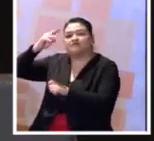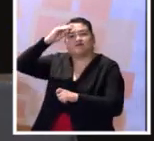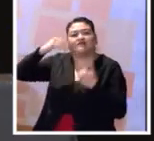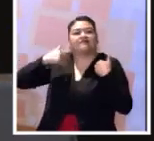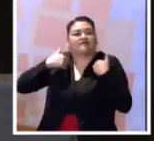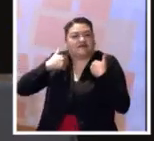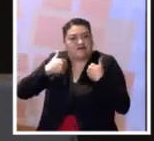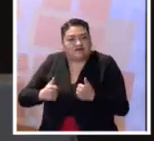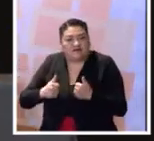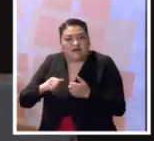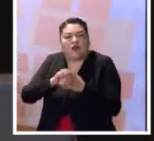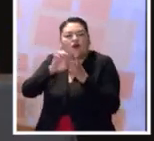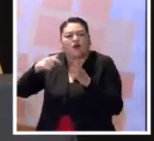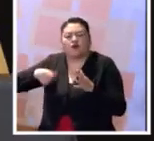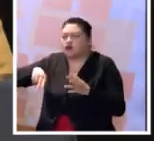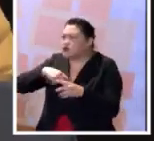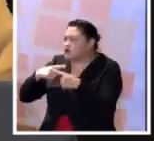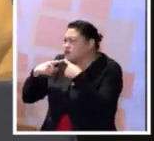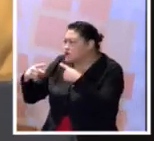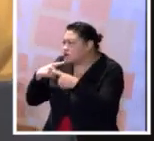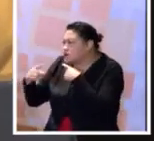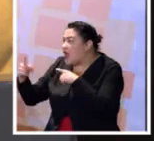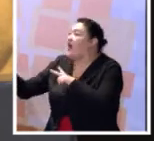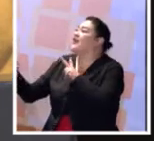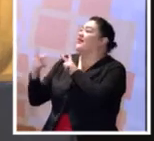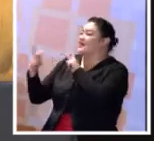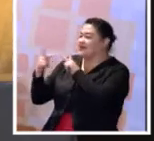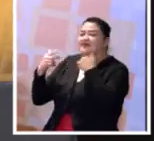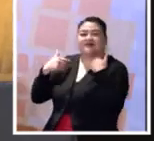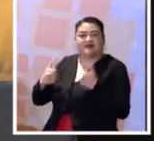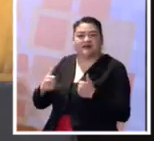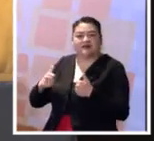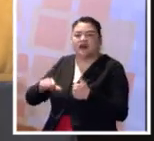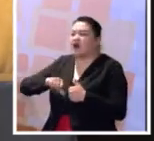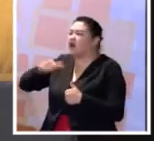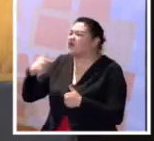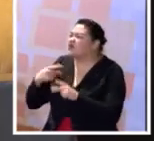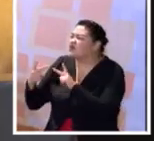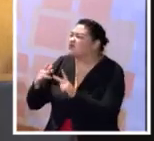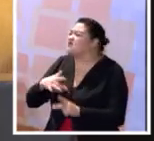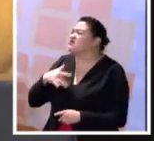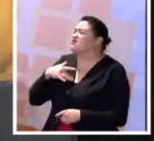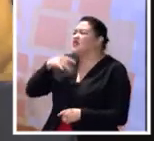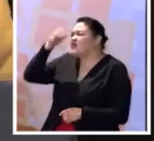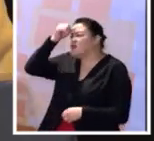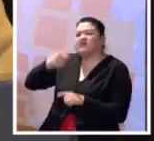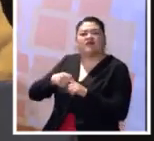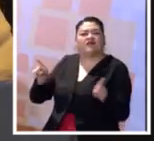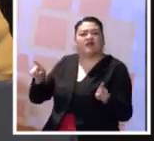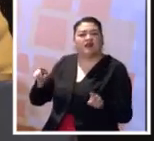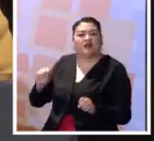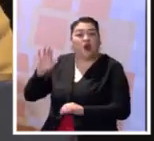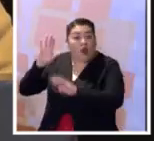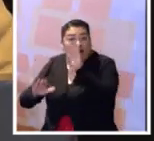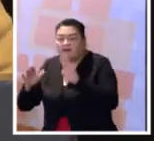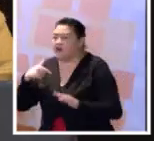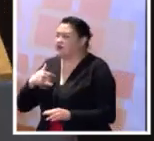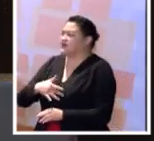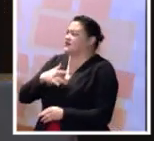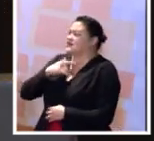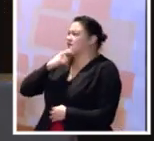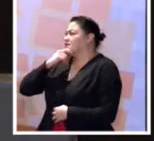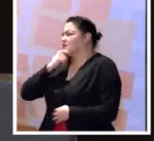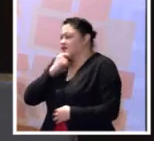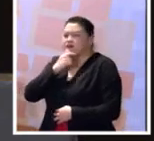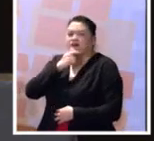aquello en lo cual estamos de acuerdo o no, interpretamos o no, y podemos crecer